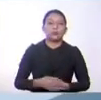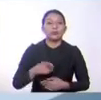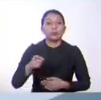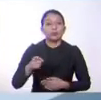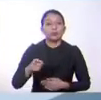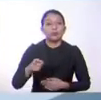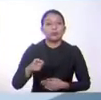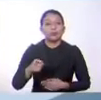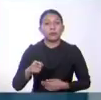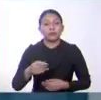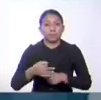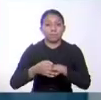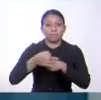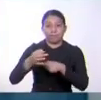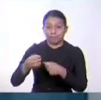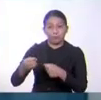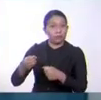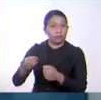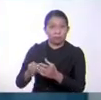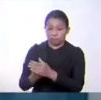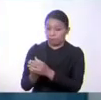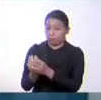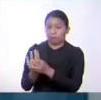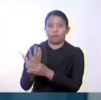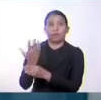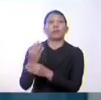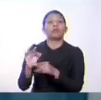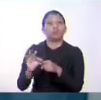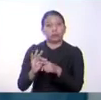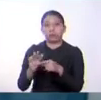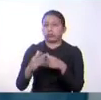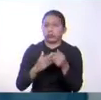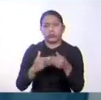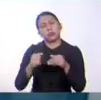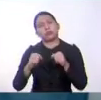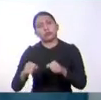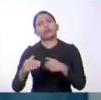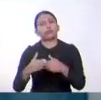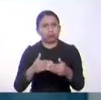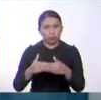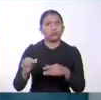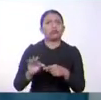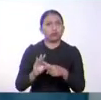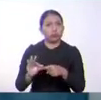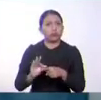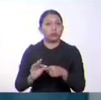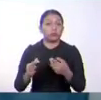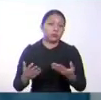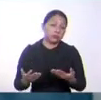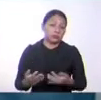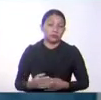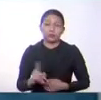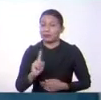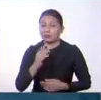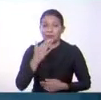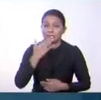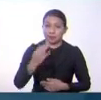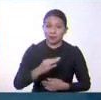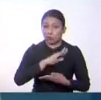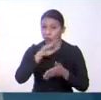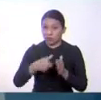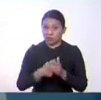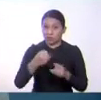son funcionales para la planta aunque estén muertas. Entonces, no es tan cierto que todas las